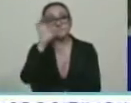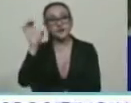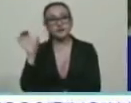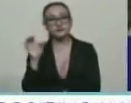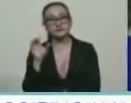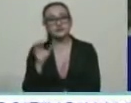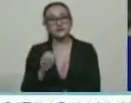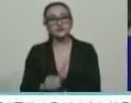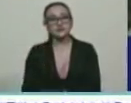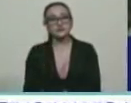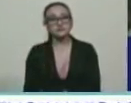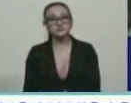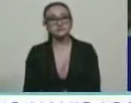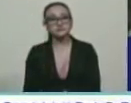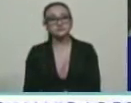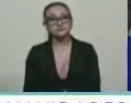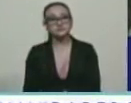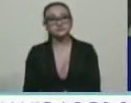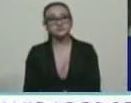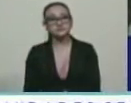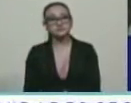OECD.